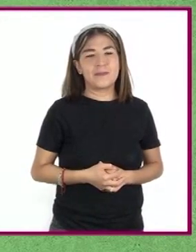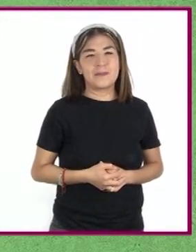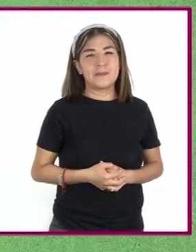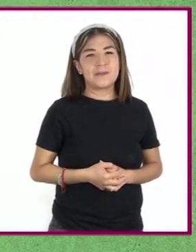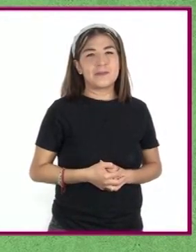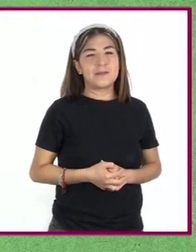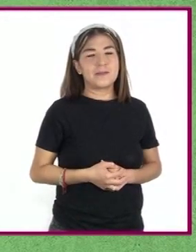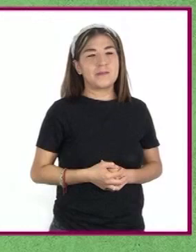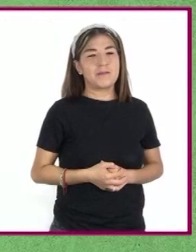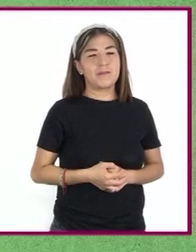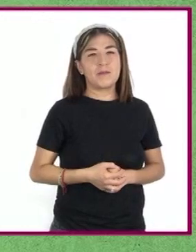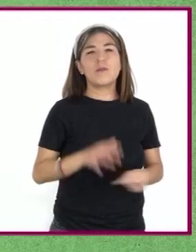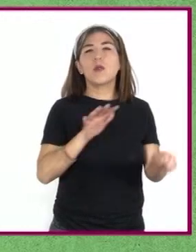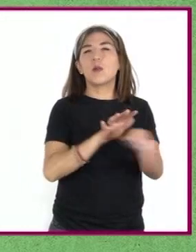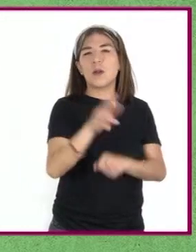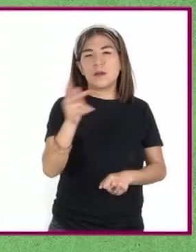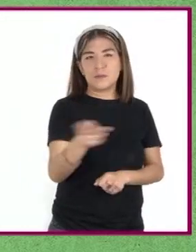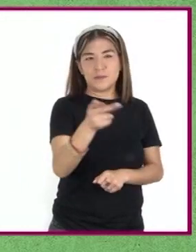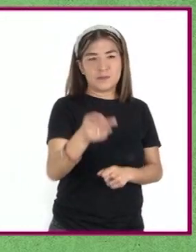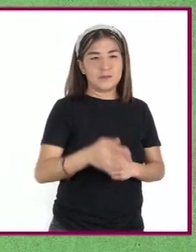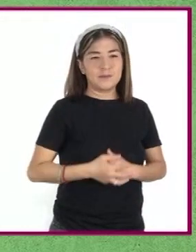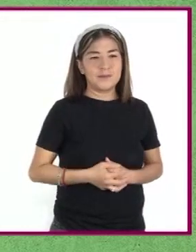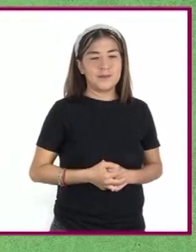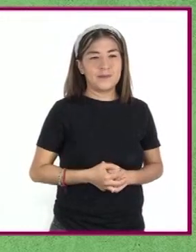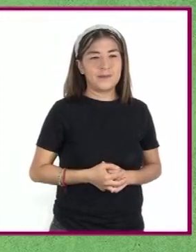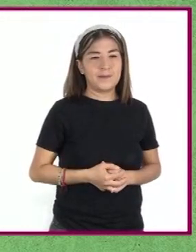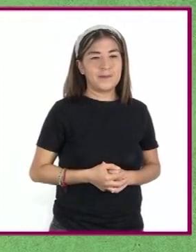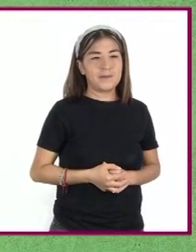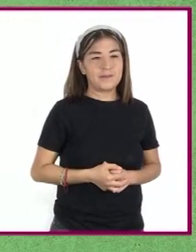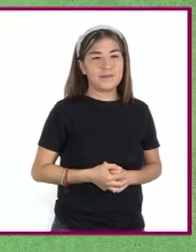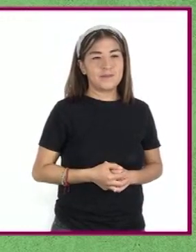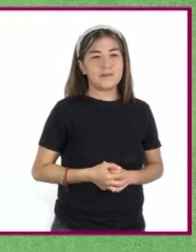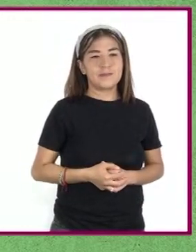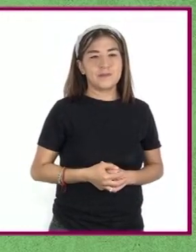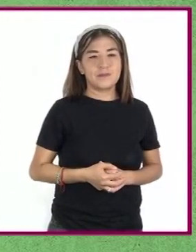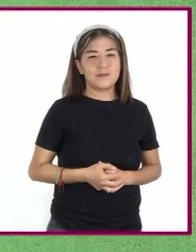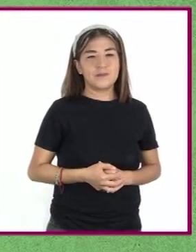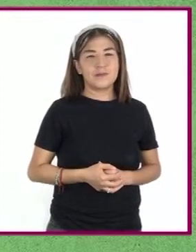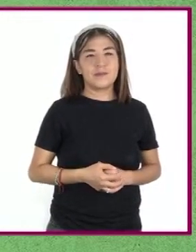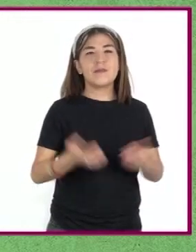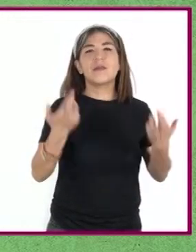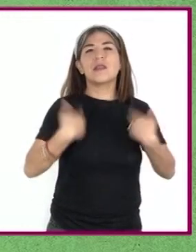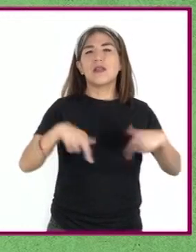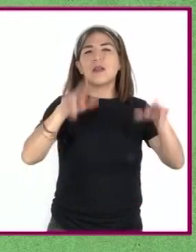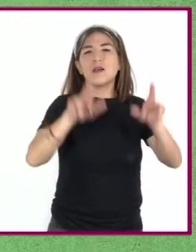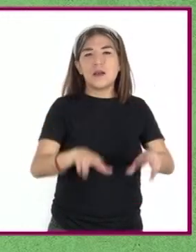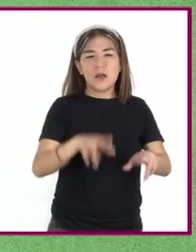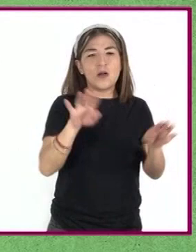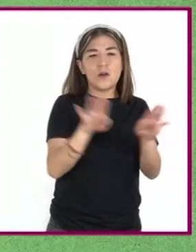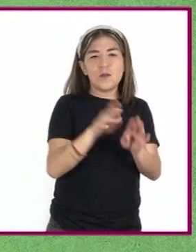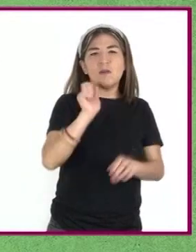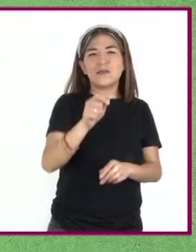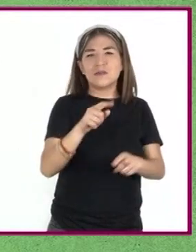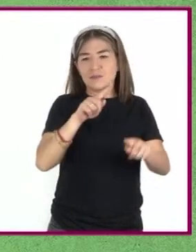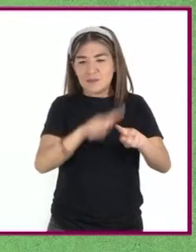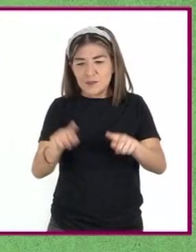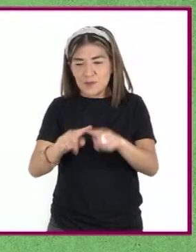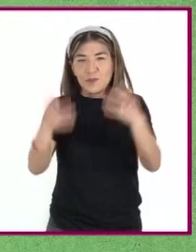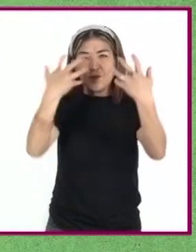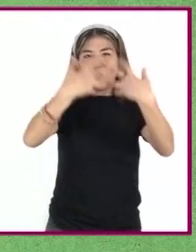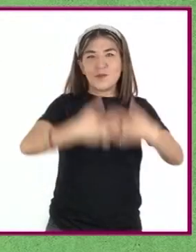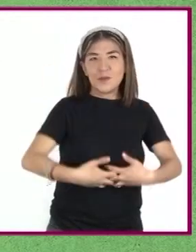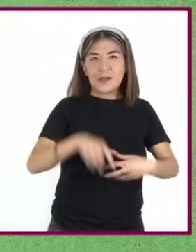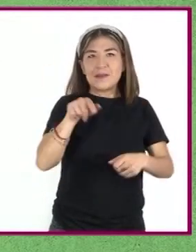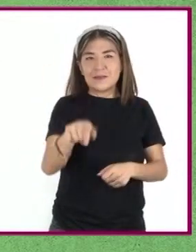El problema es: ¿cómo representar estructuras básicas de la célula, explicar sus funciones